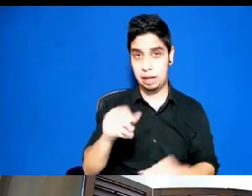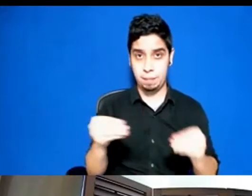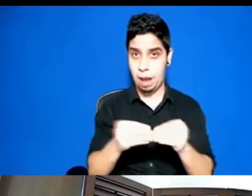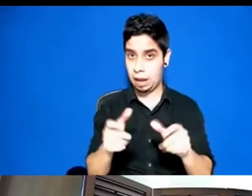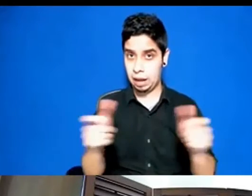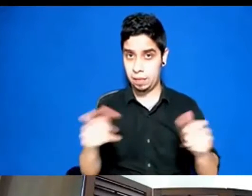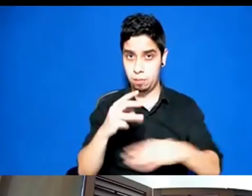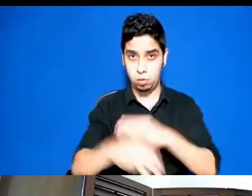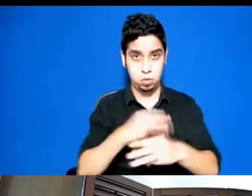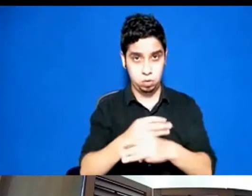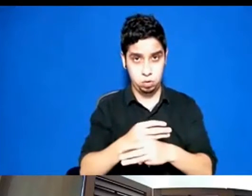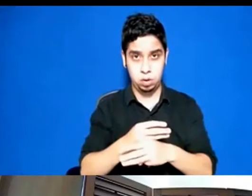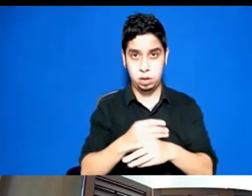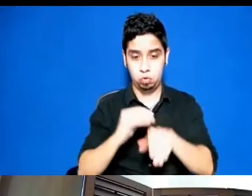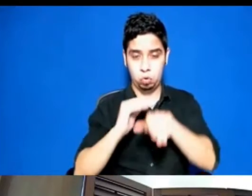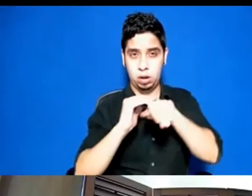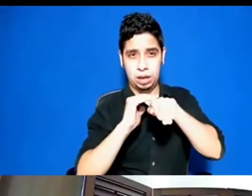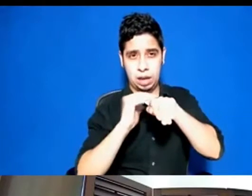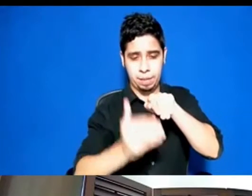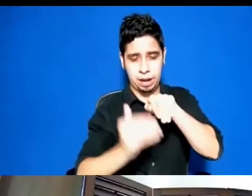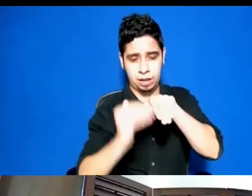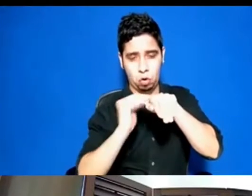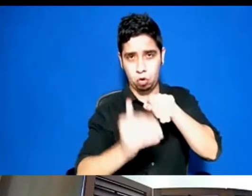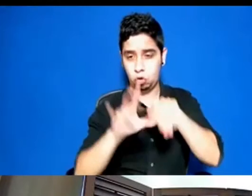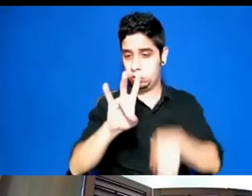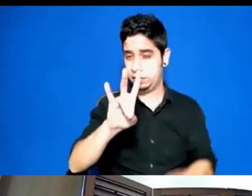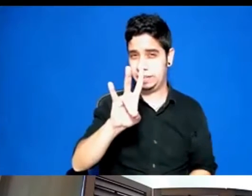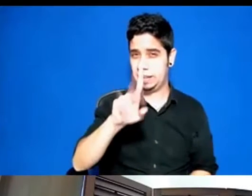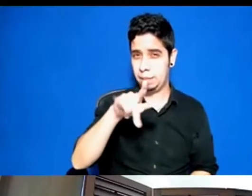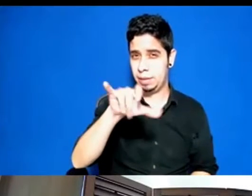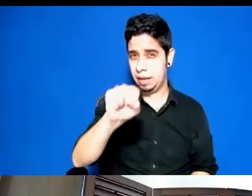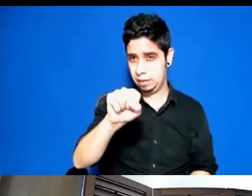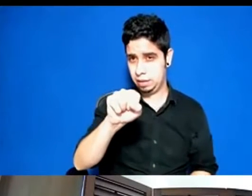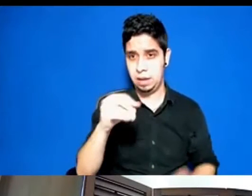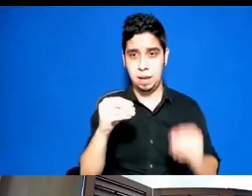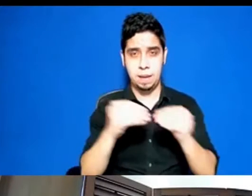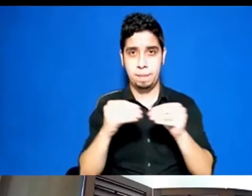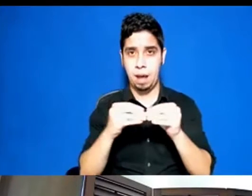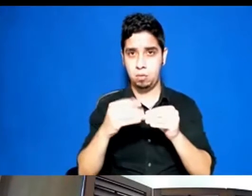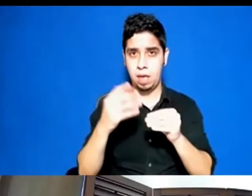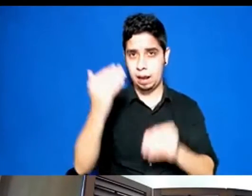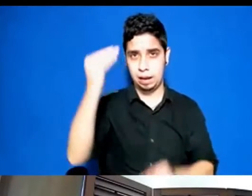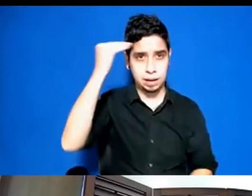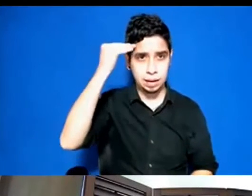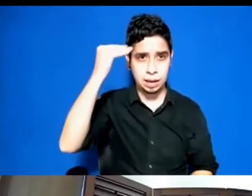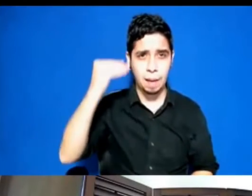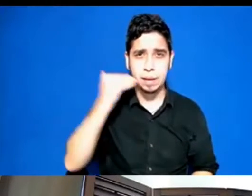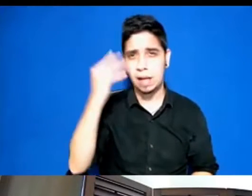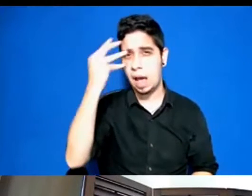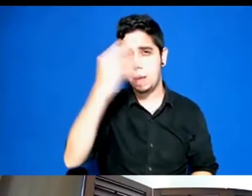cuyo caparazón mide aproximadamente 7 pies, más una cabeza preciosa como un